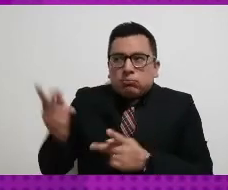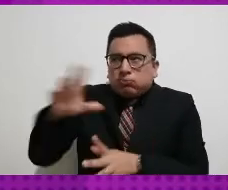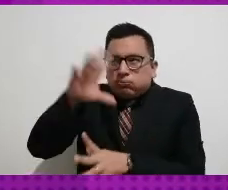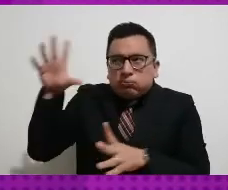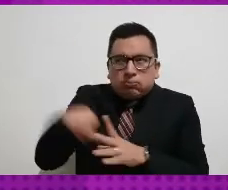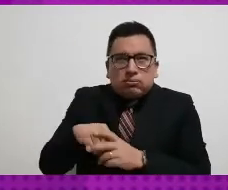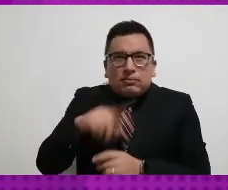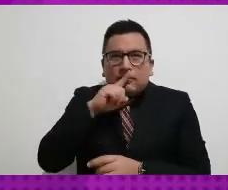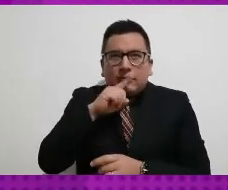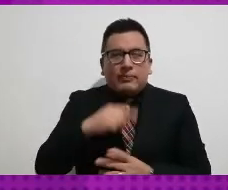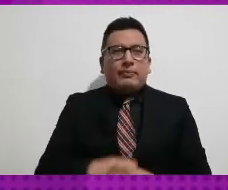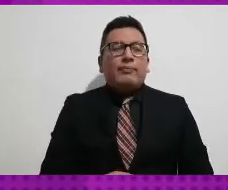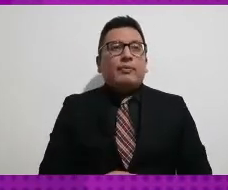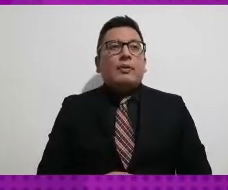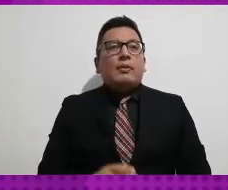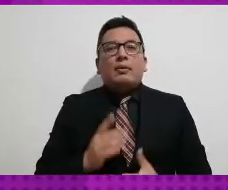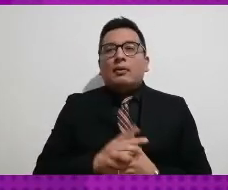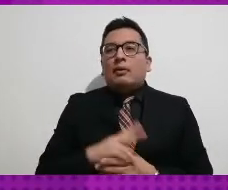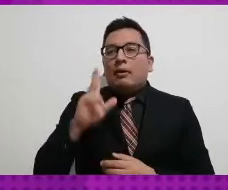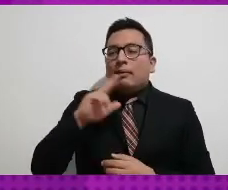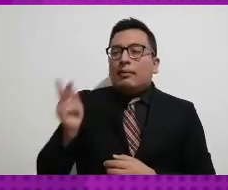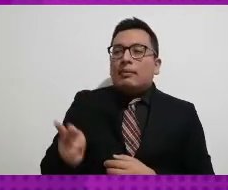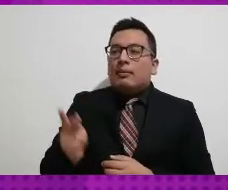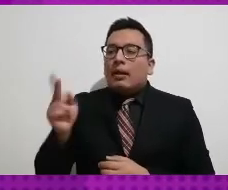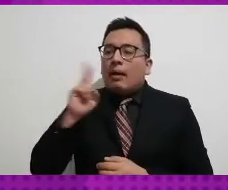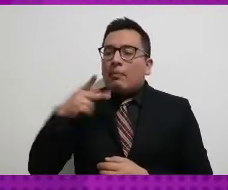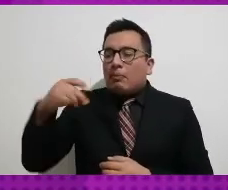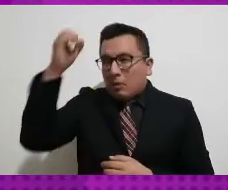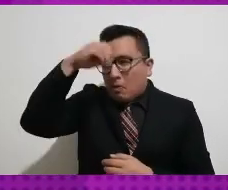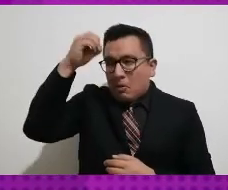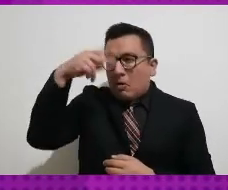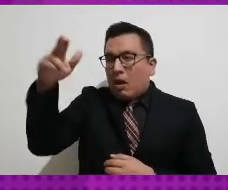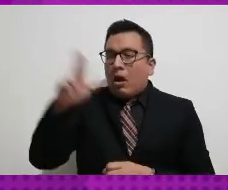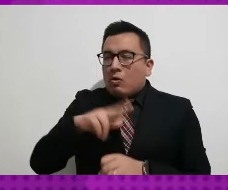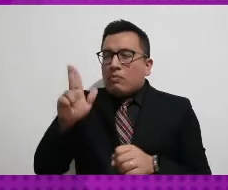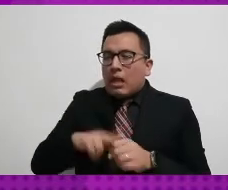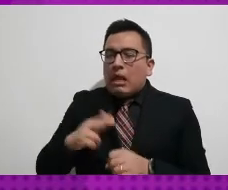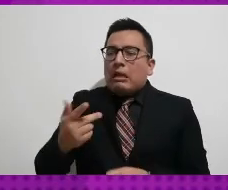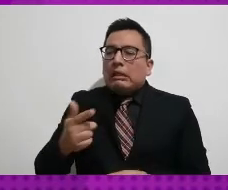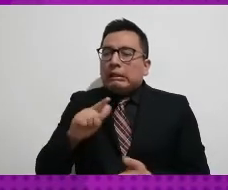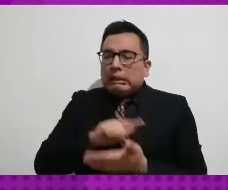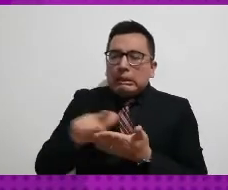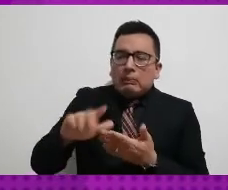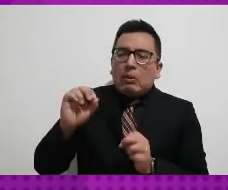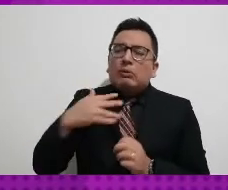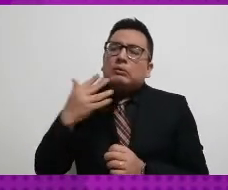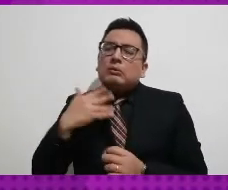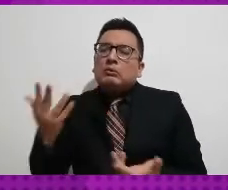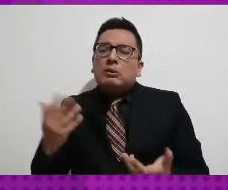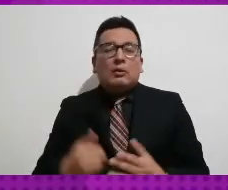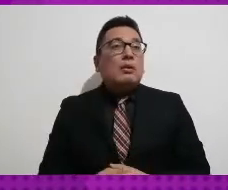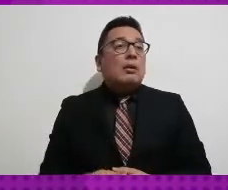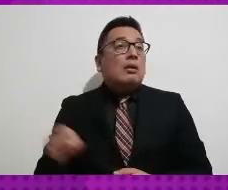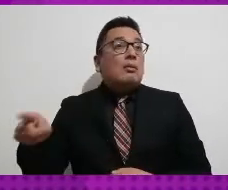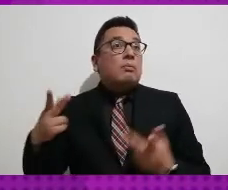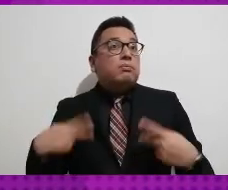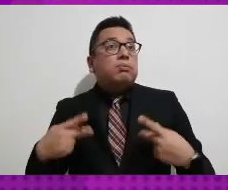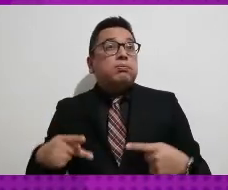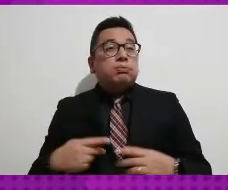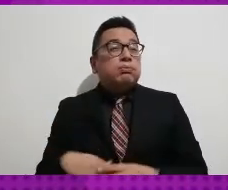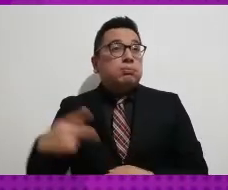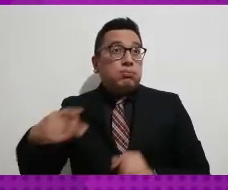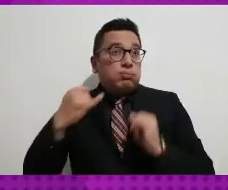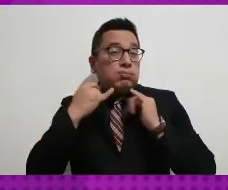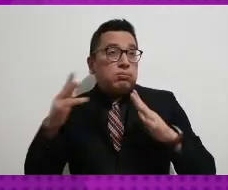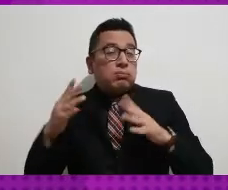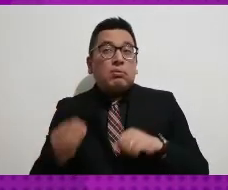si estaban limpios o no estaban limpios. Creo que ese es un gran ejercicio de gobierno abierto en donde sociedad, ICAI y en este